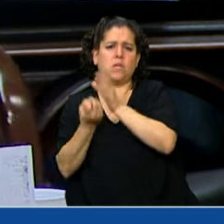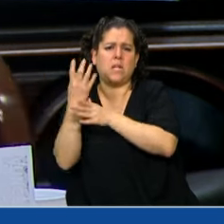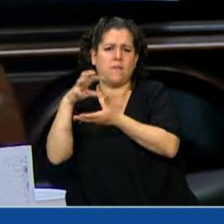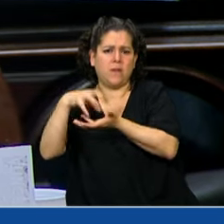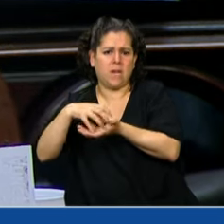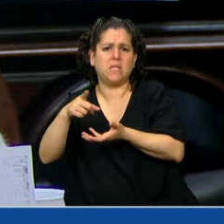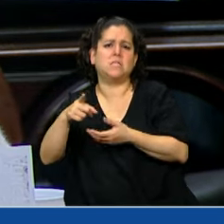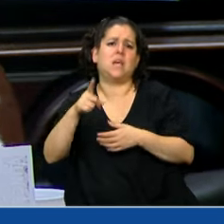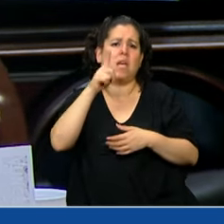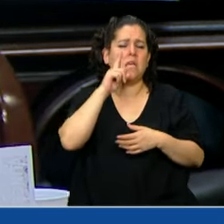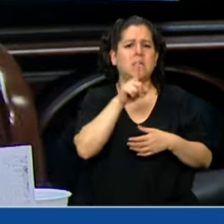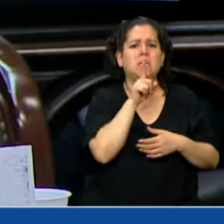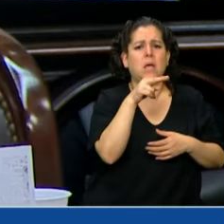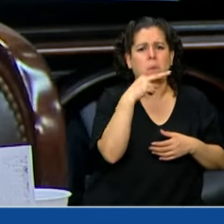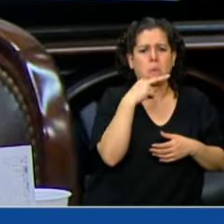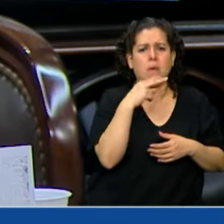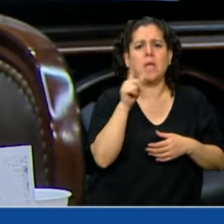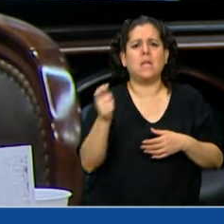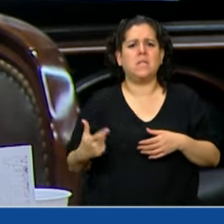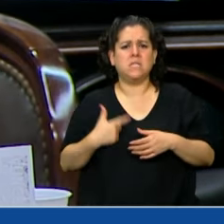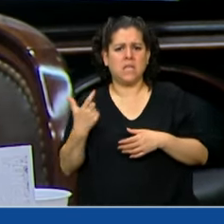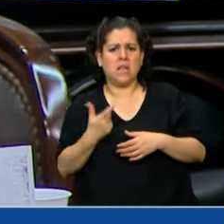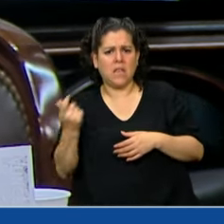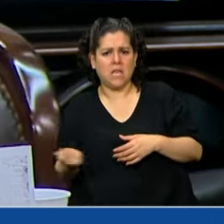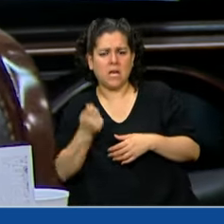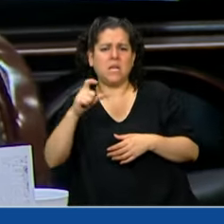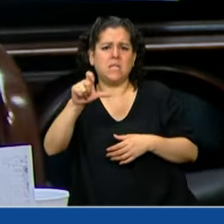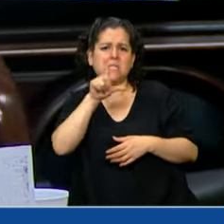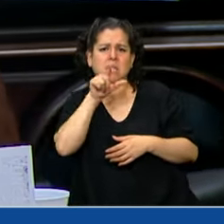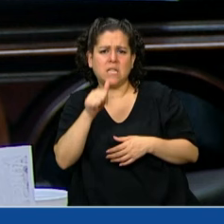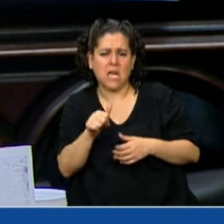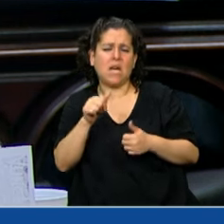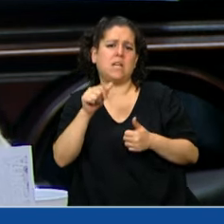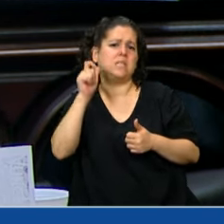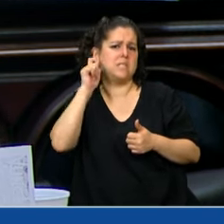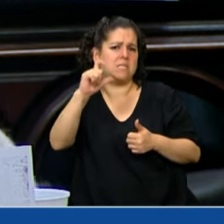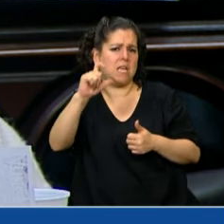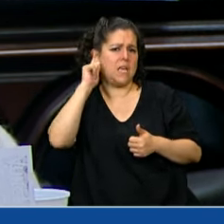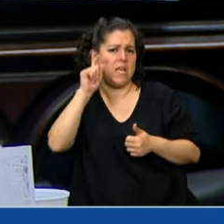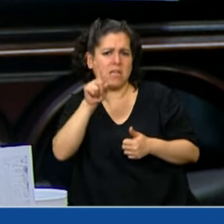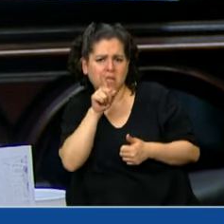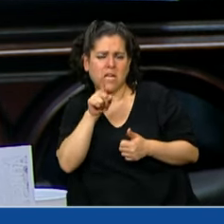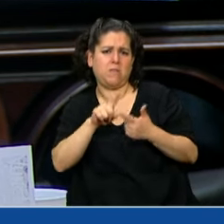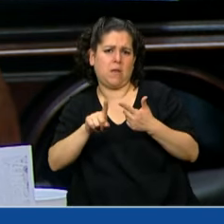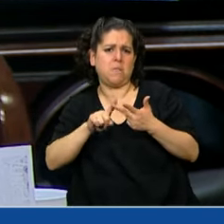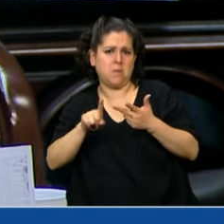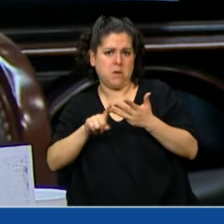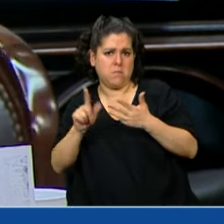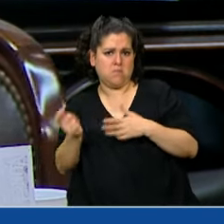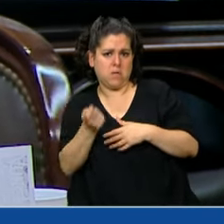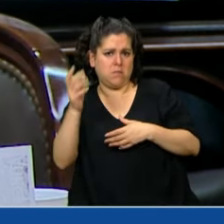itd en el ámbito sindical intervino la cgt la cta en el ámbito económico empresarial y